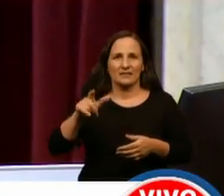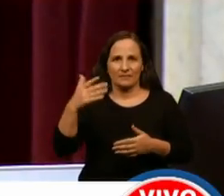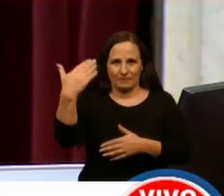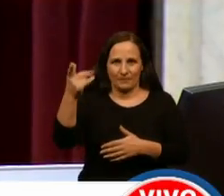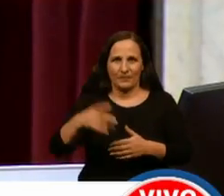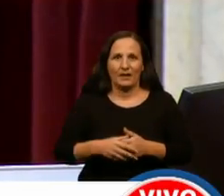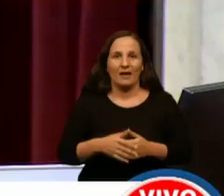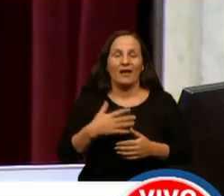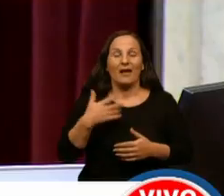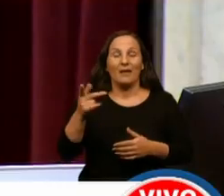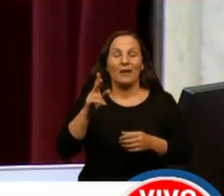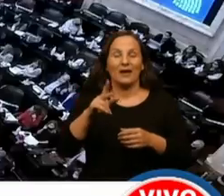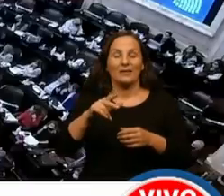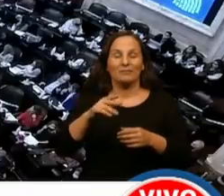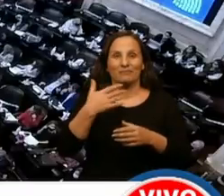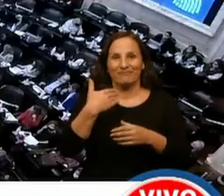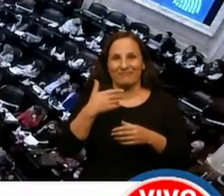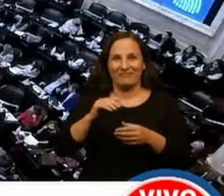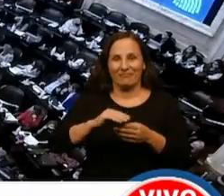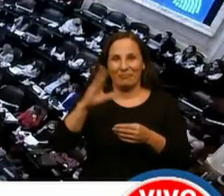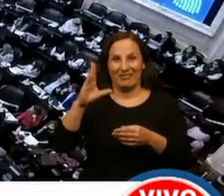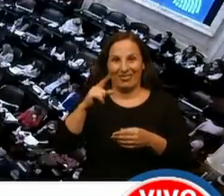si le pueden habilitar el micrófono